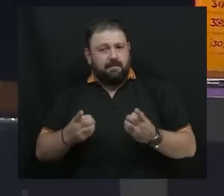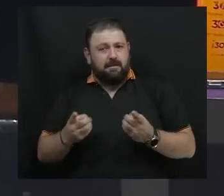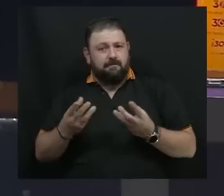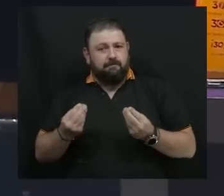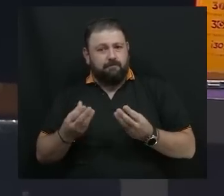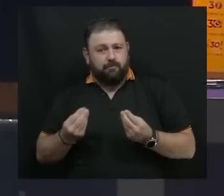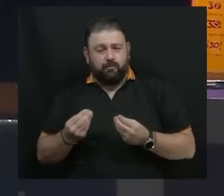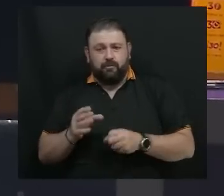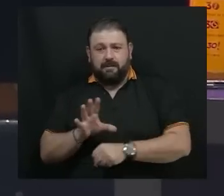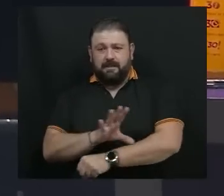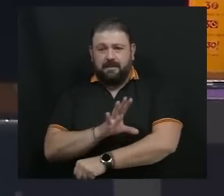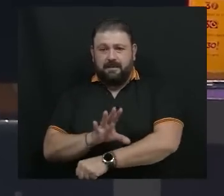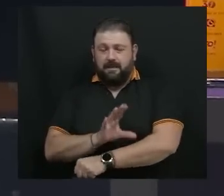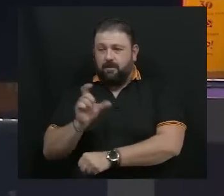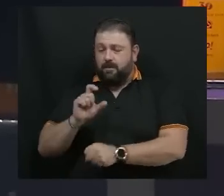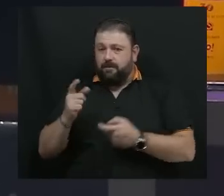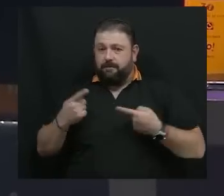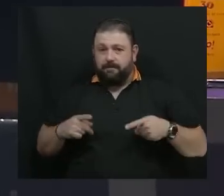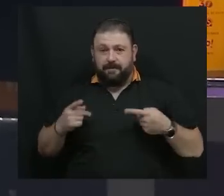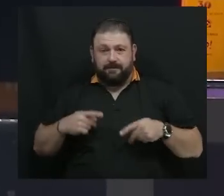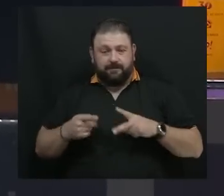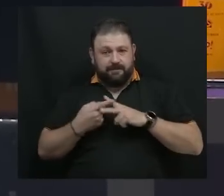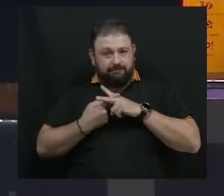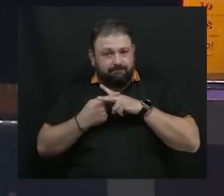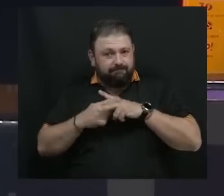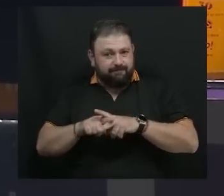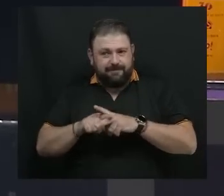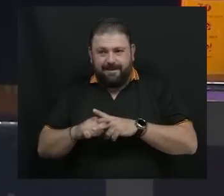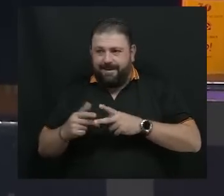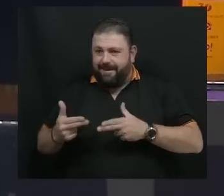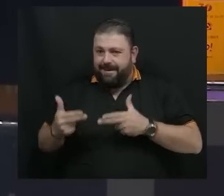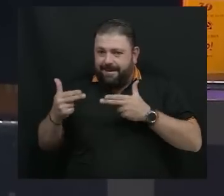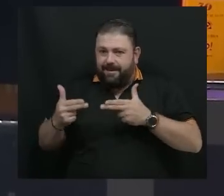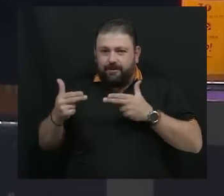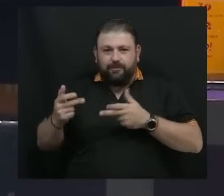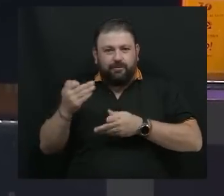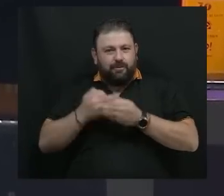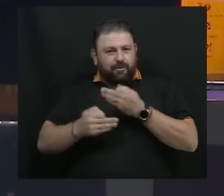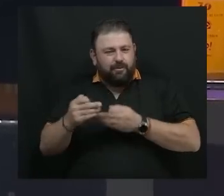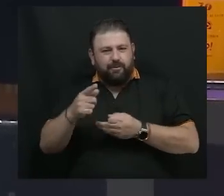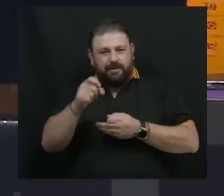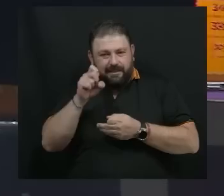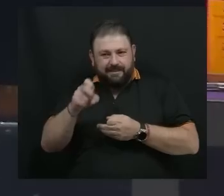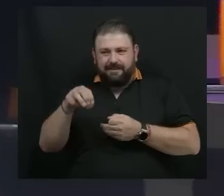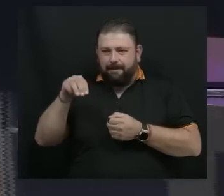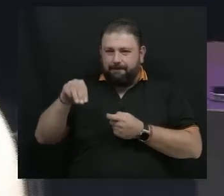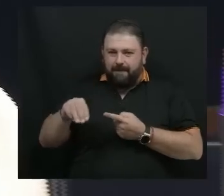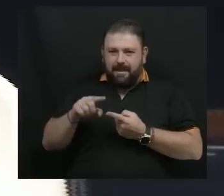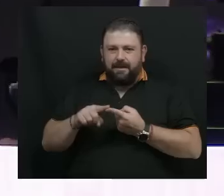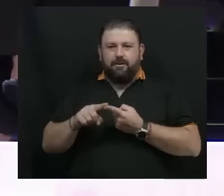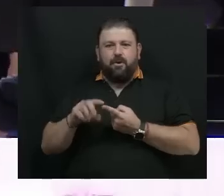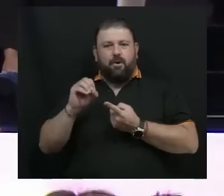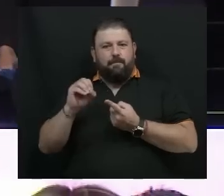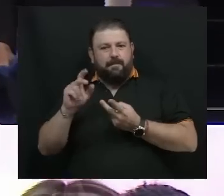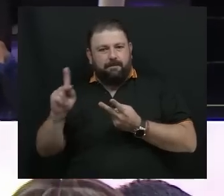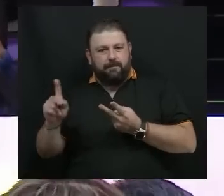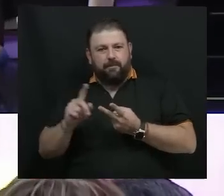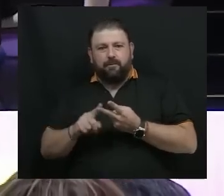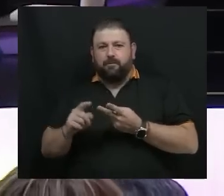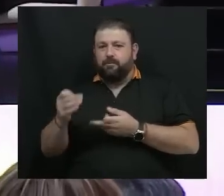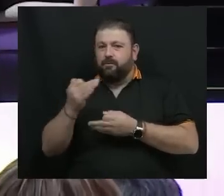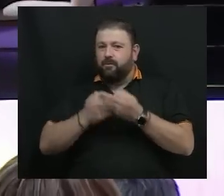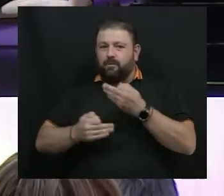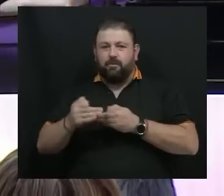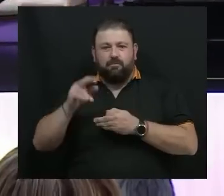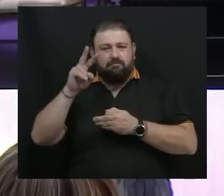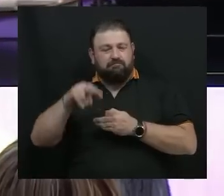está iniciando en el negocio, este producto es clave. Todos los días tomarlo junto con el OmniPlus y el Optimus nos ayuda a mantenernos buenos niveles